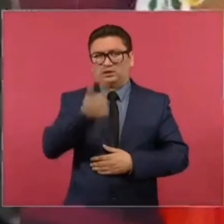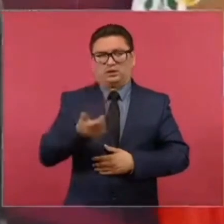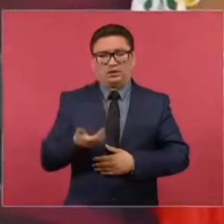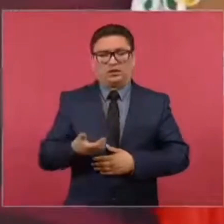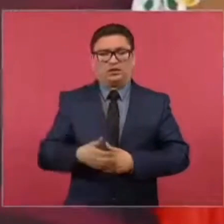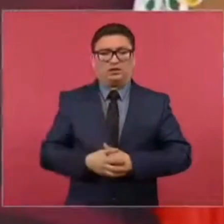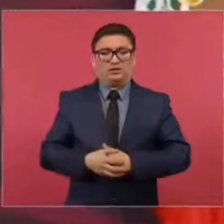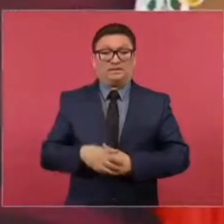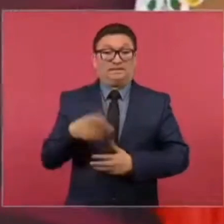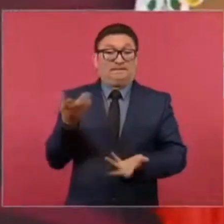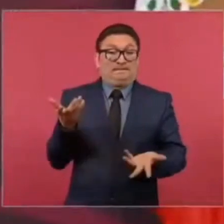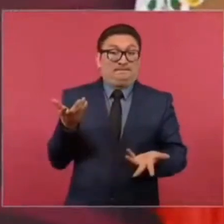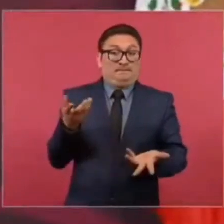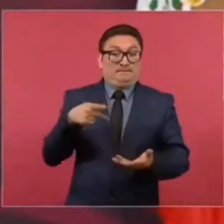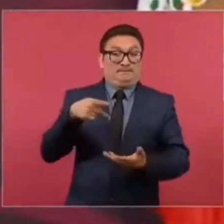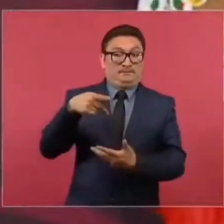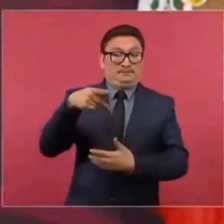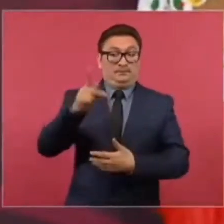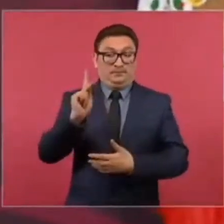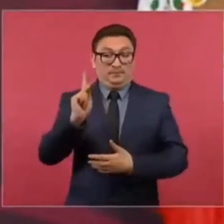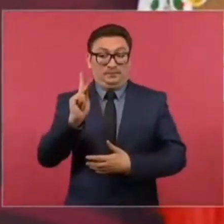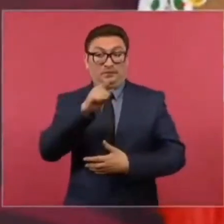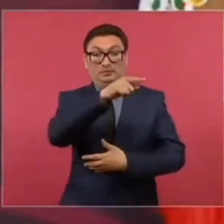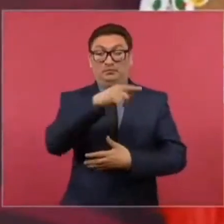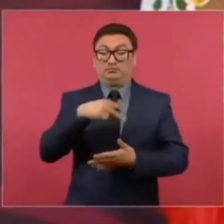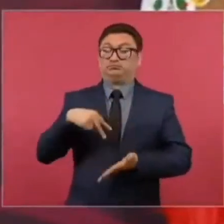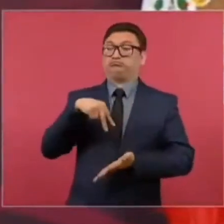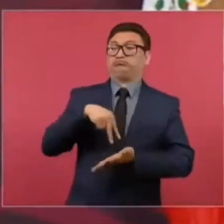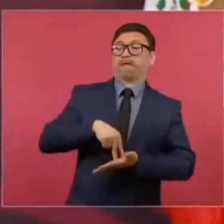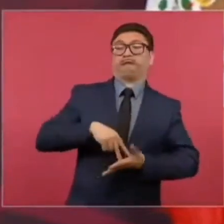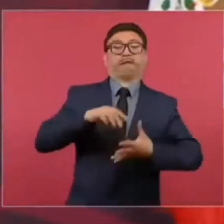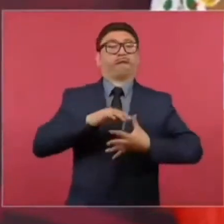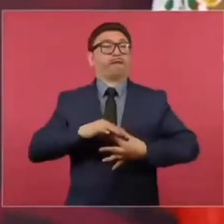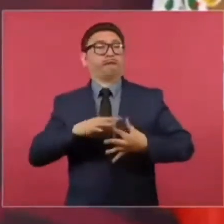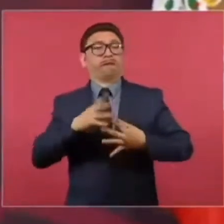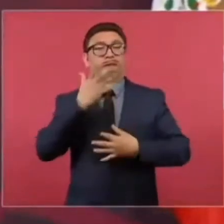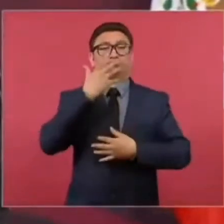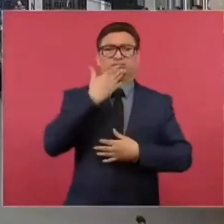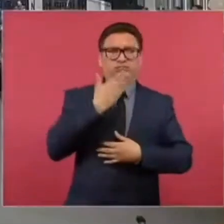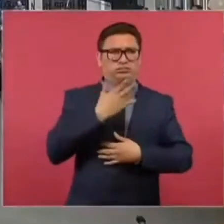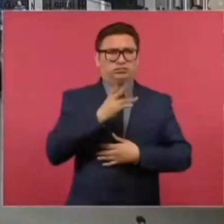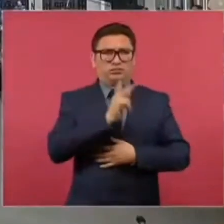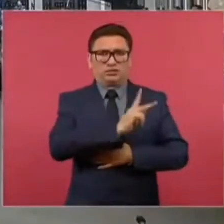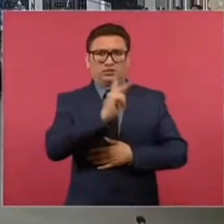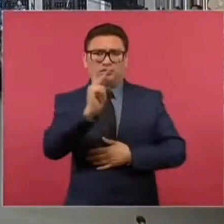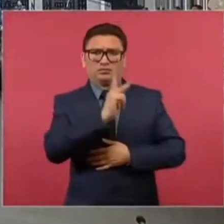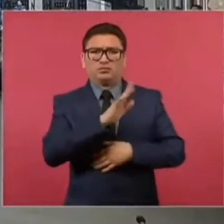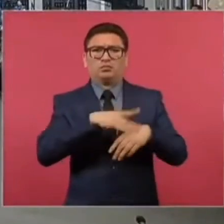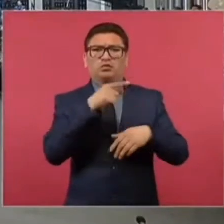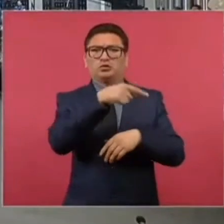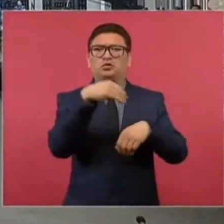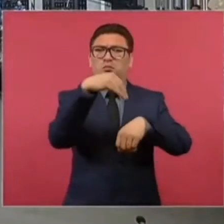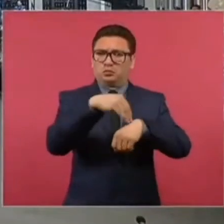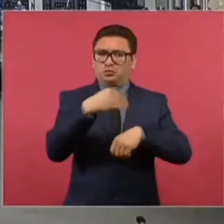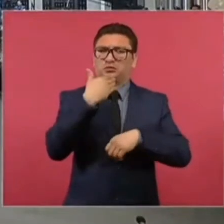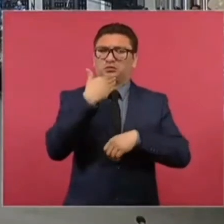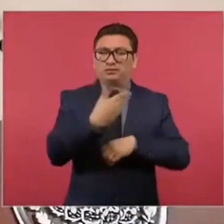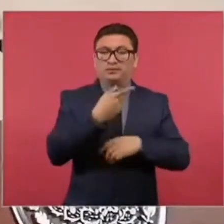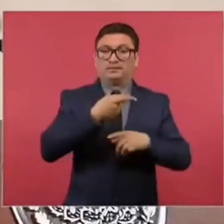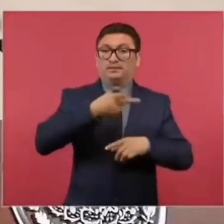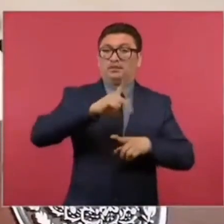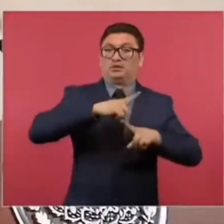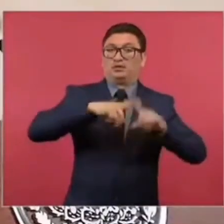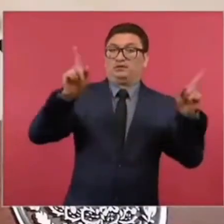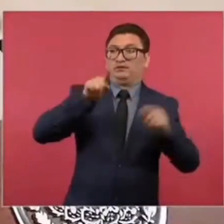Pero como si lo fuera. Porque se portó re bien. Nada más que este general sí